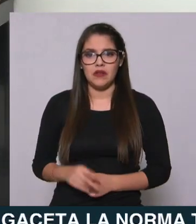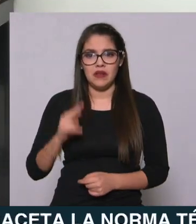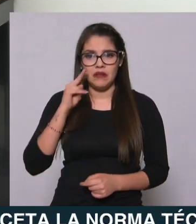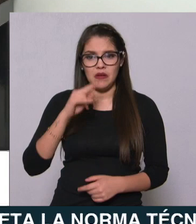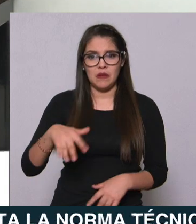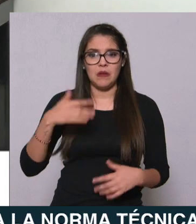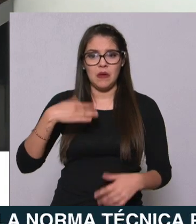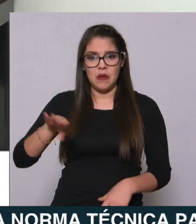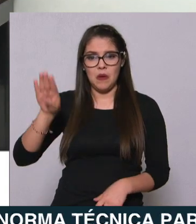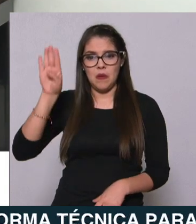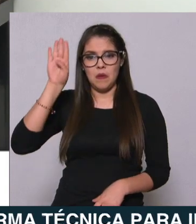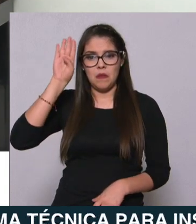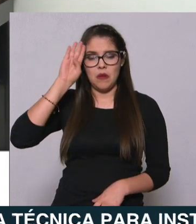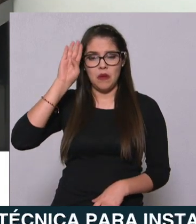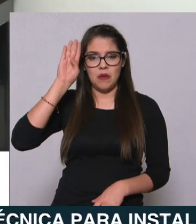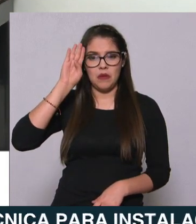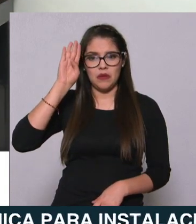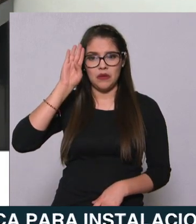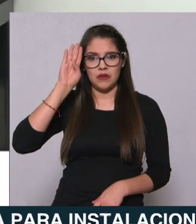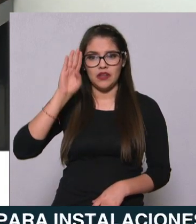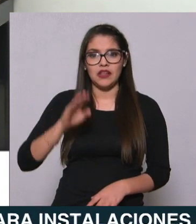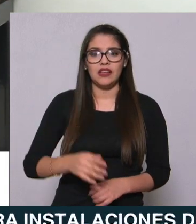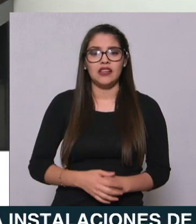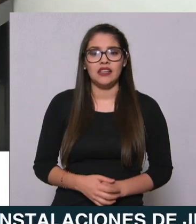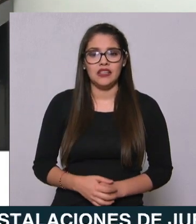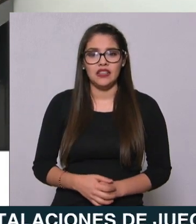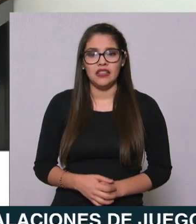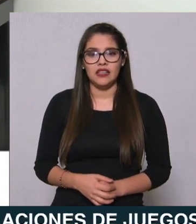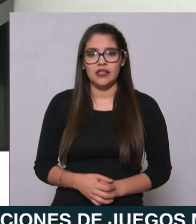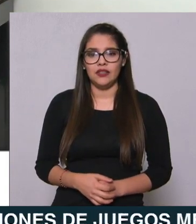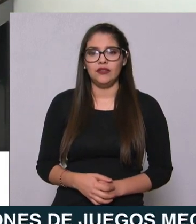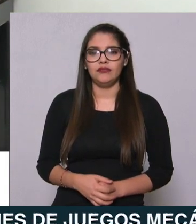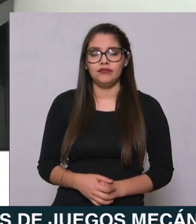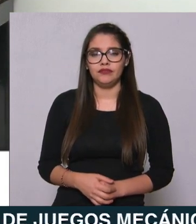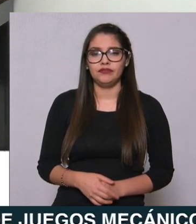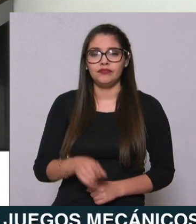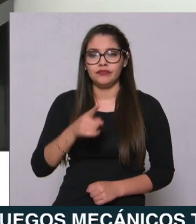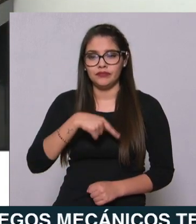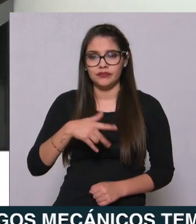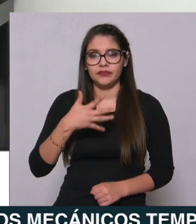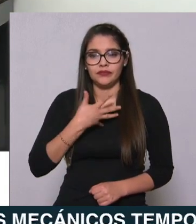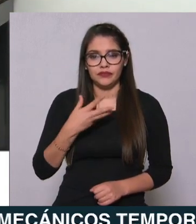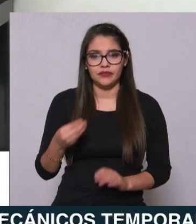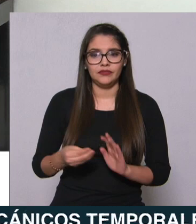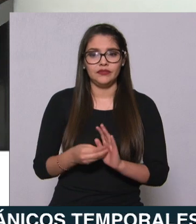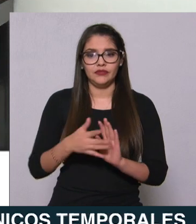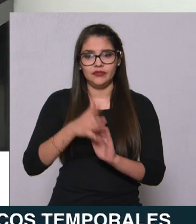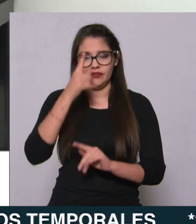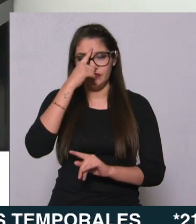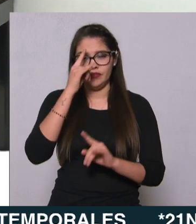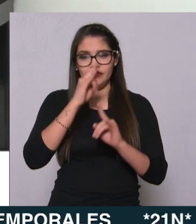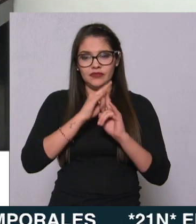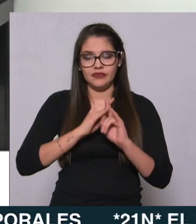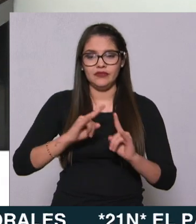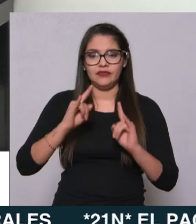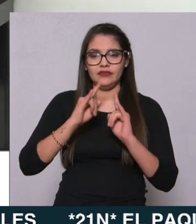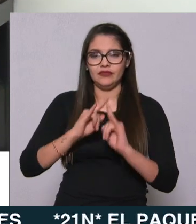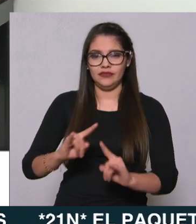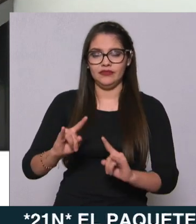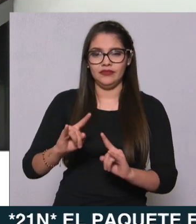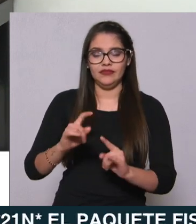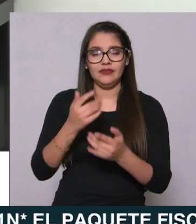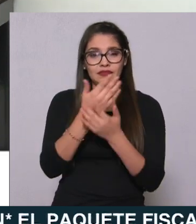magnitud de este establecimiento de tianguis y